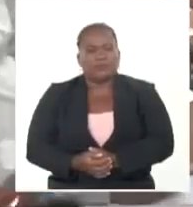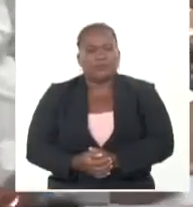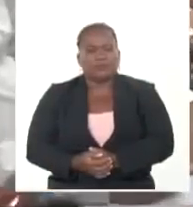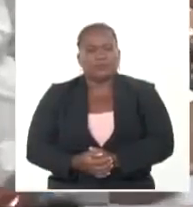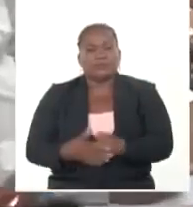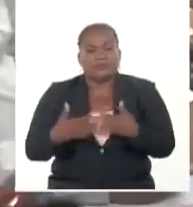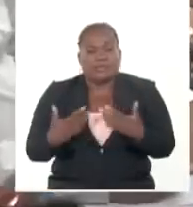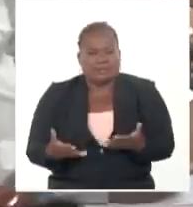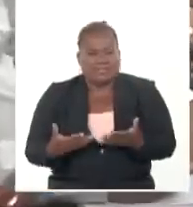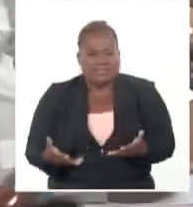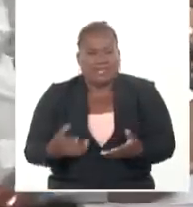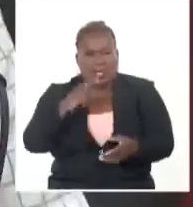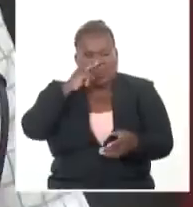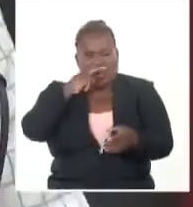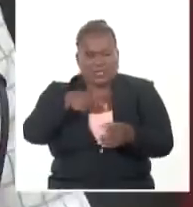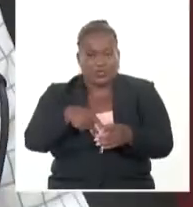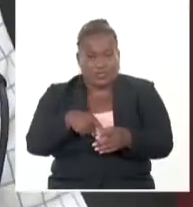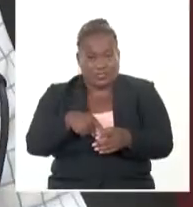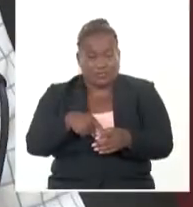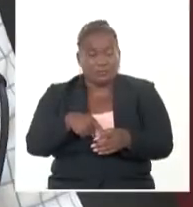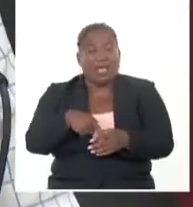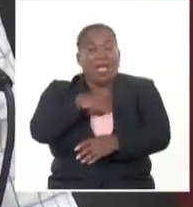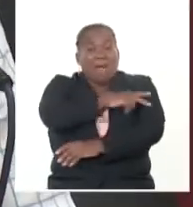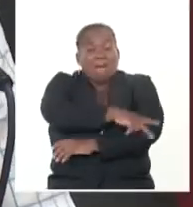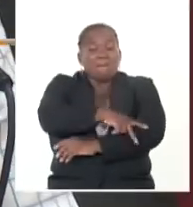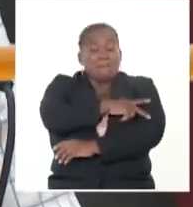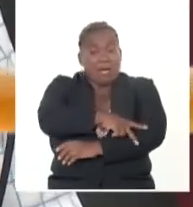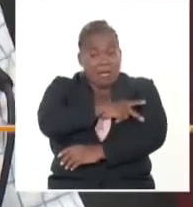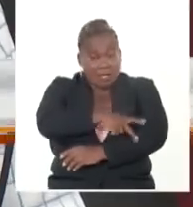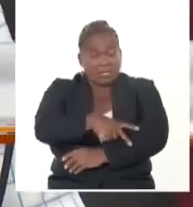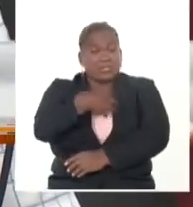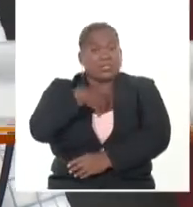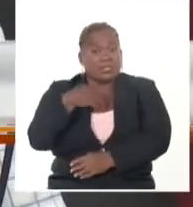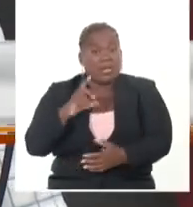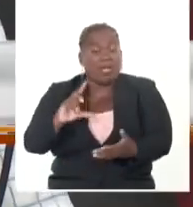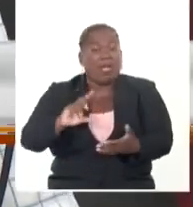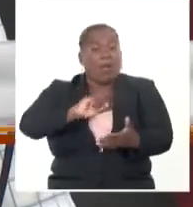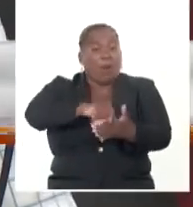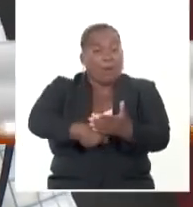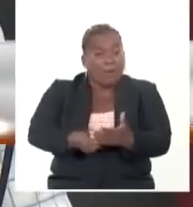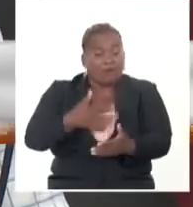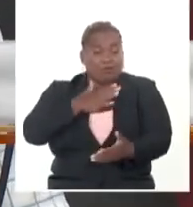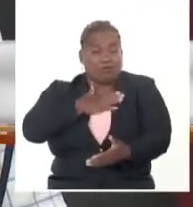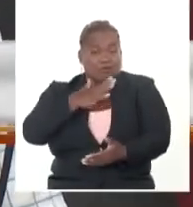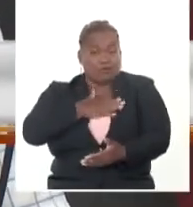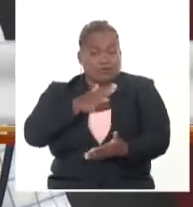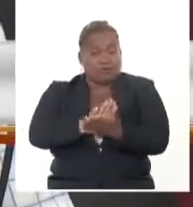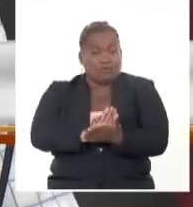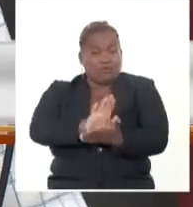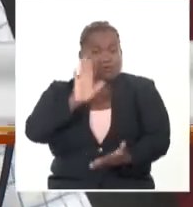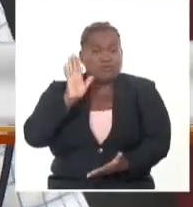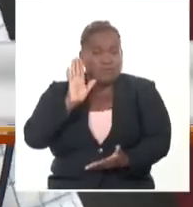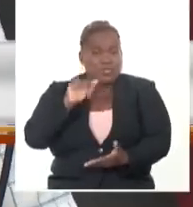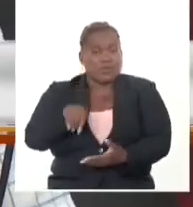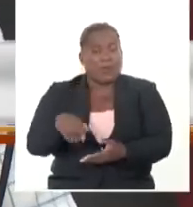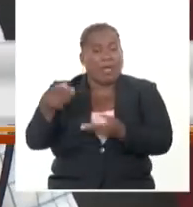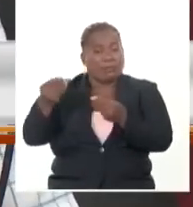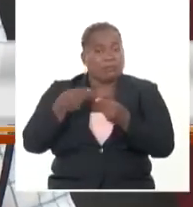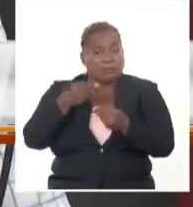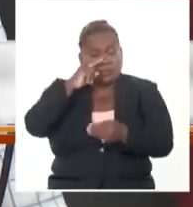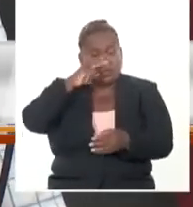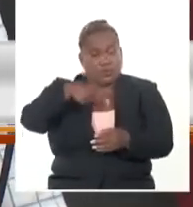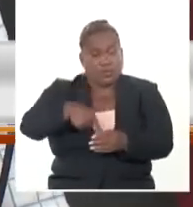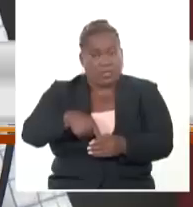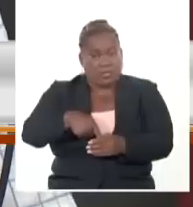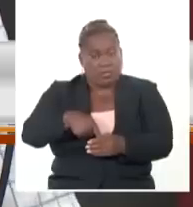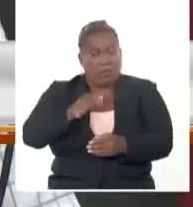¿Qué ha pasado, por ejemplo, con la gasolina? Bueno, que los países que tienen con nosotros determinados compromisos para suministrarnos gasolina a